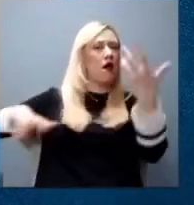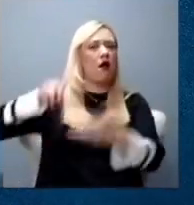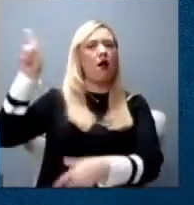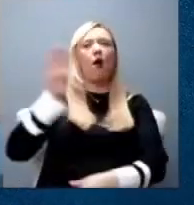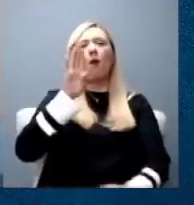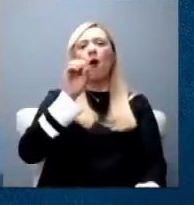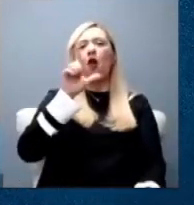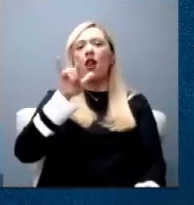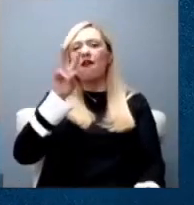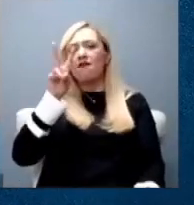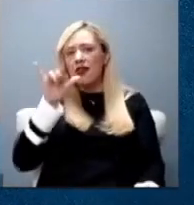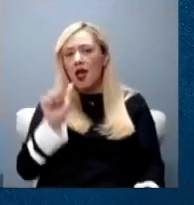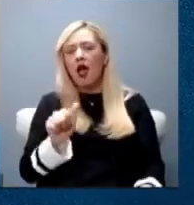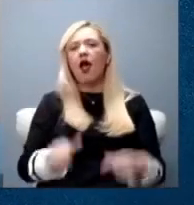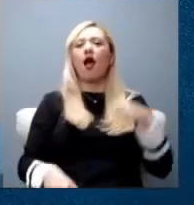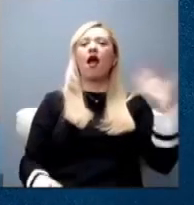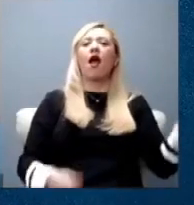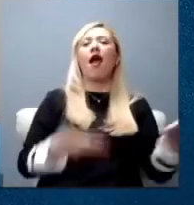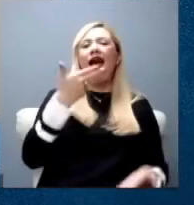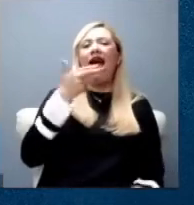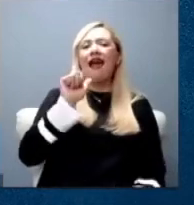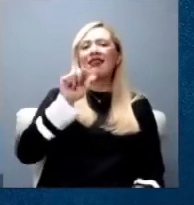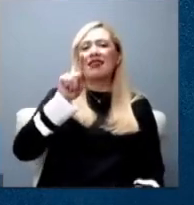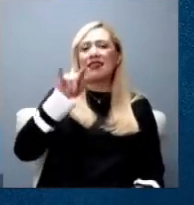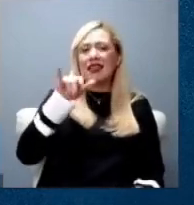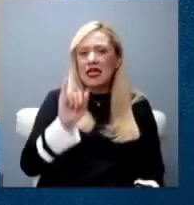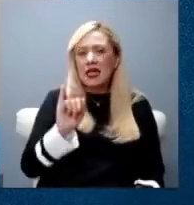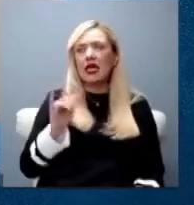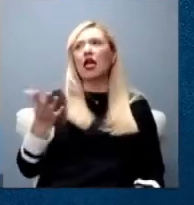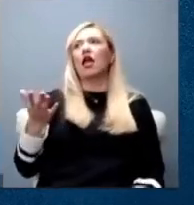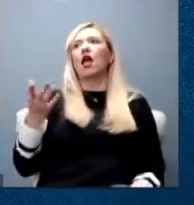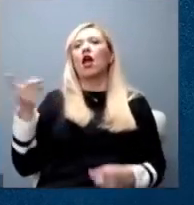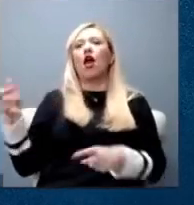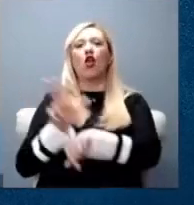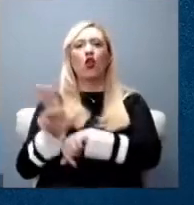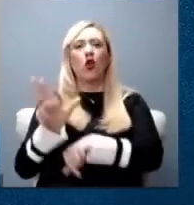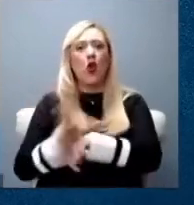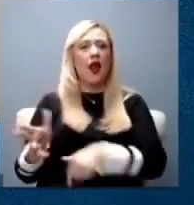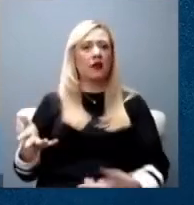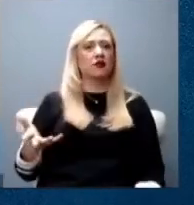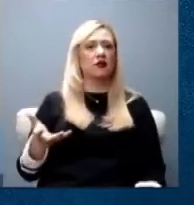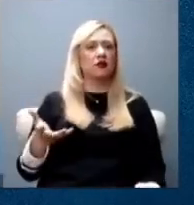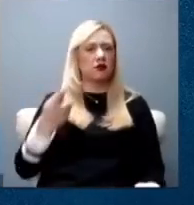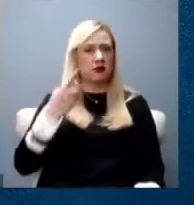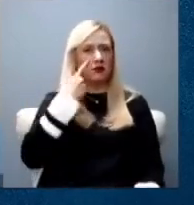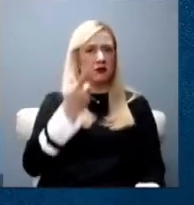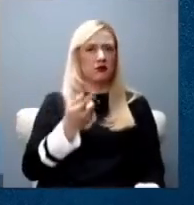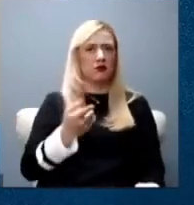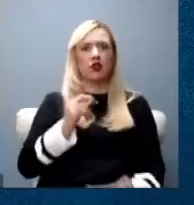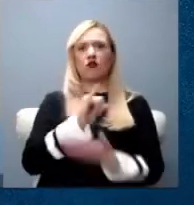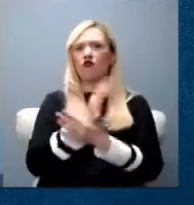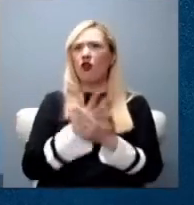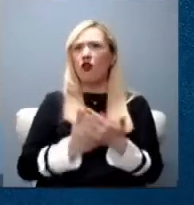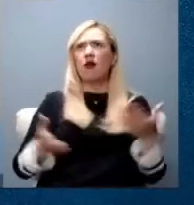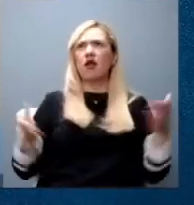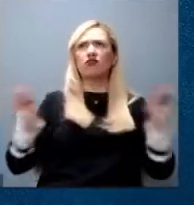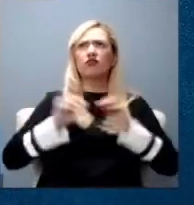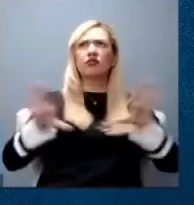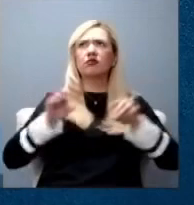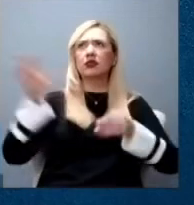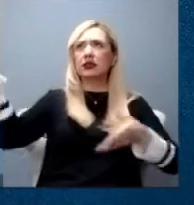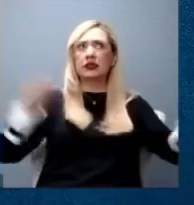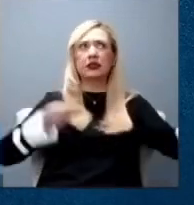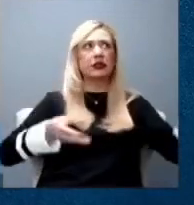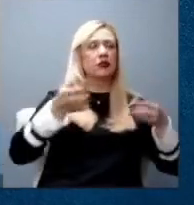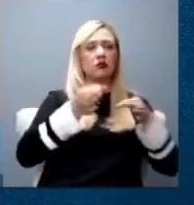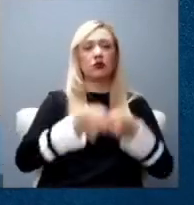Bolivia, Haití, en Honduras, etcétera. Hay mecanismos de seguimiento informes también que son fundamentales